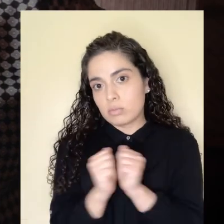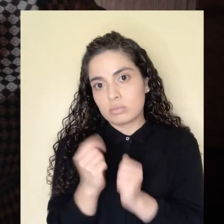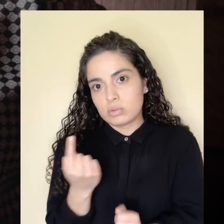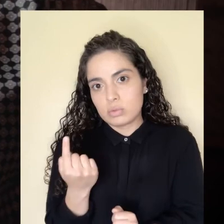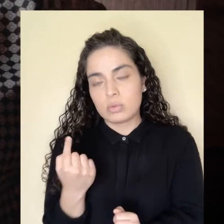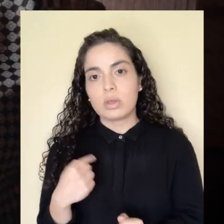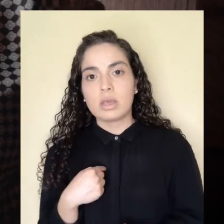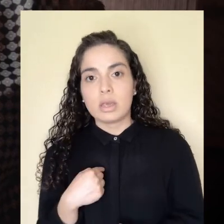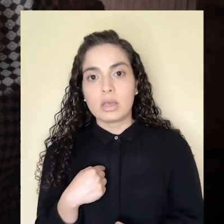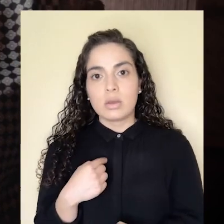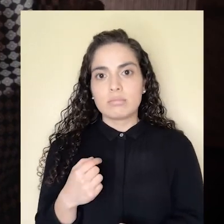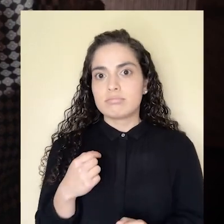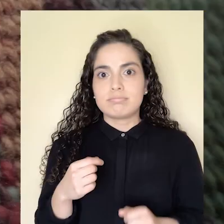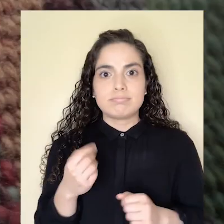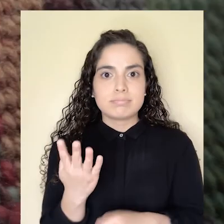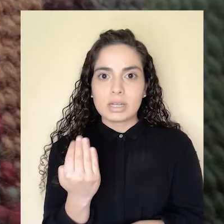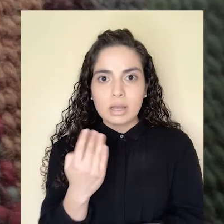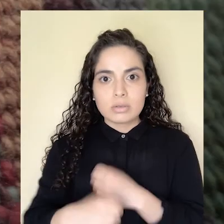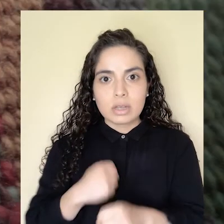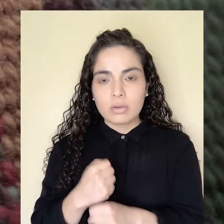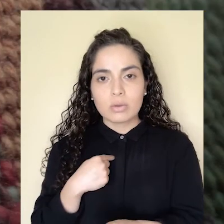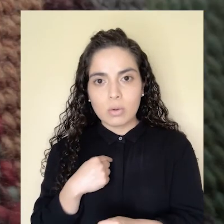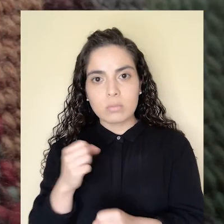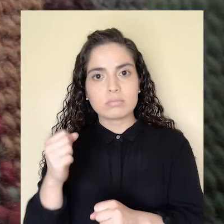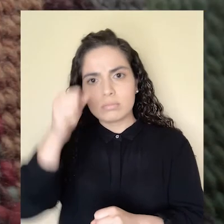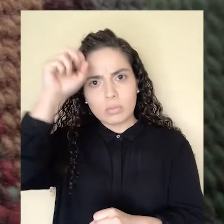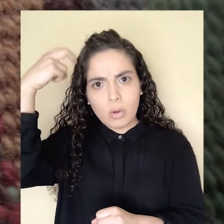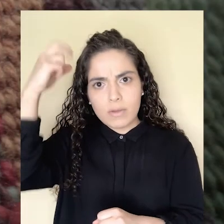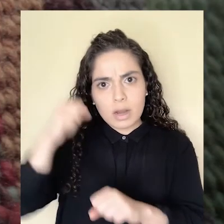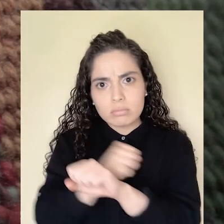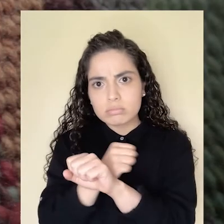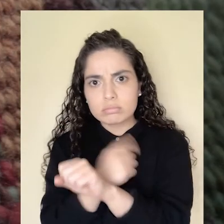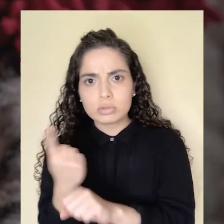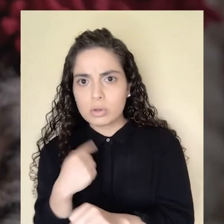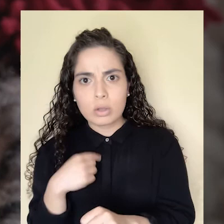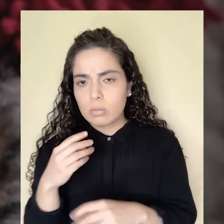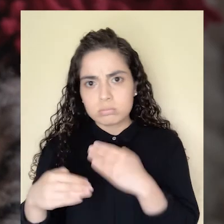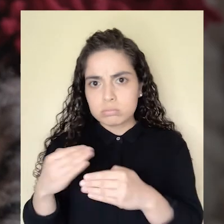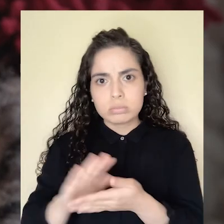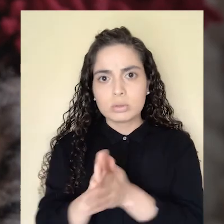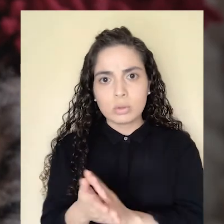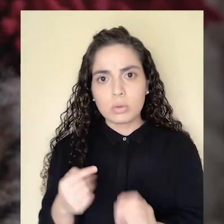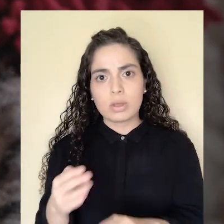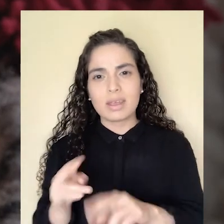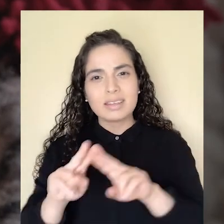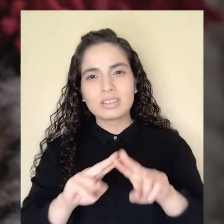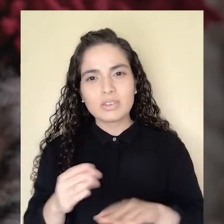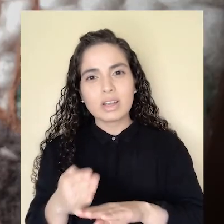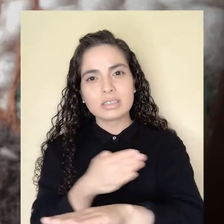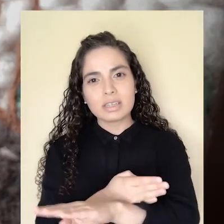ya esquilaba mi oveja porque así empecé a tener. Y con eso me ganaba mis primeros pesos, haciéndole calcetines